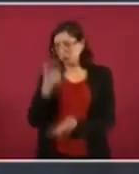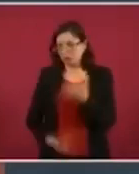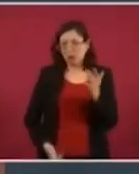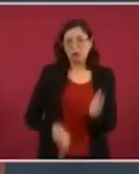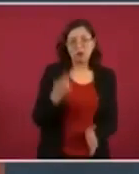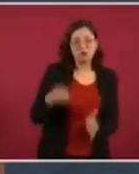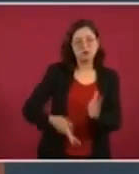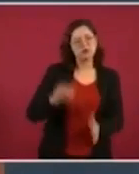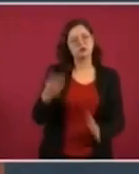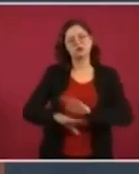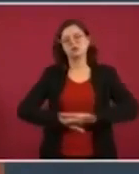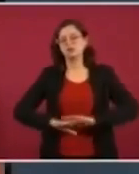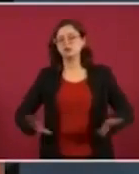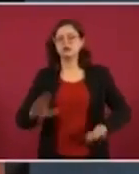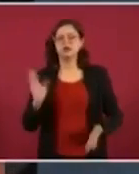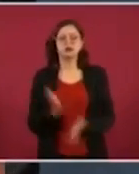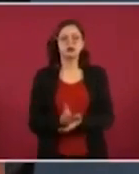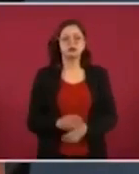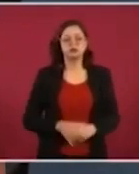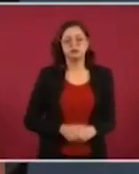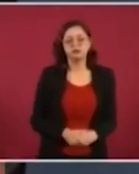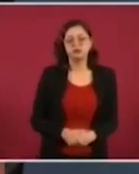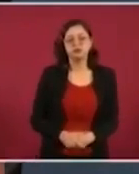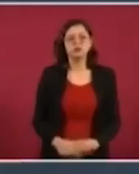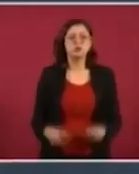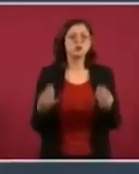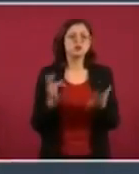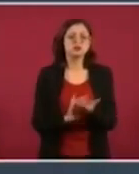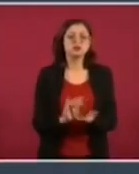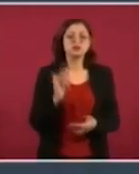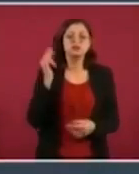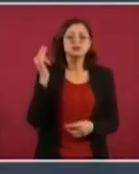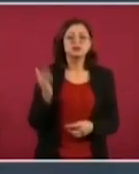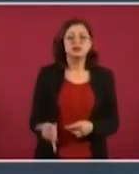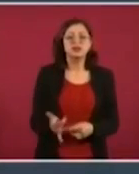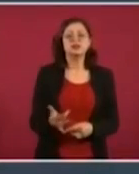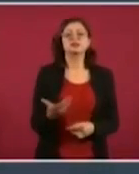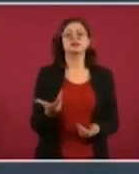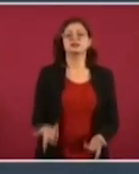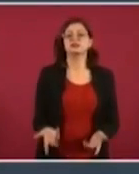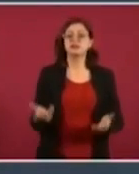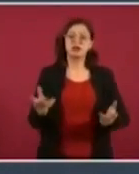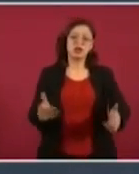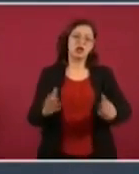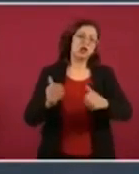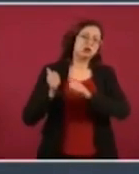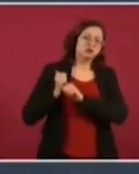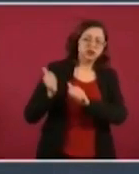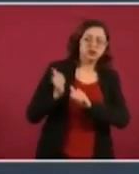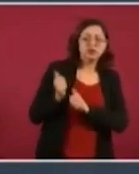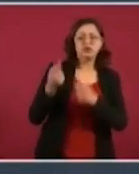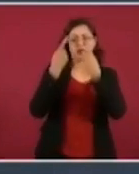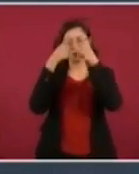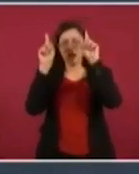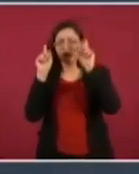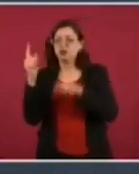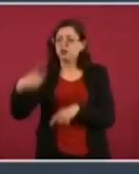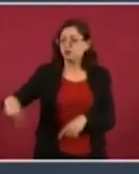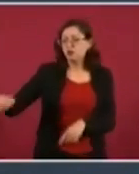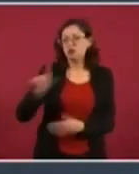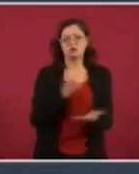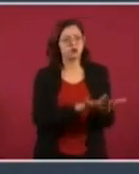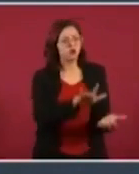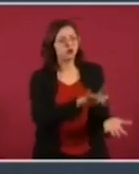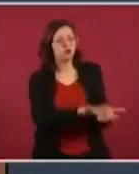humanos. Quiero agradecer el apoyo de soldados y marinos que han